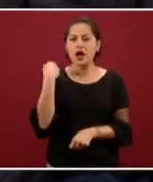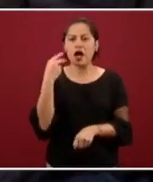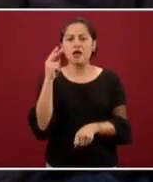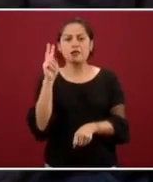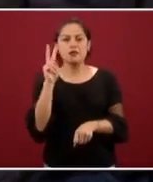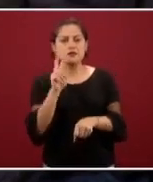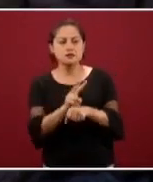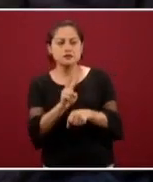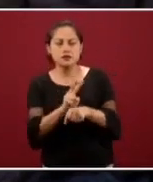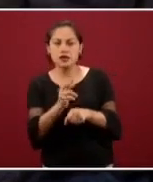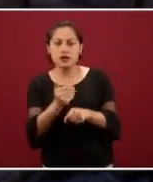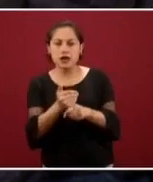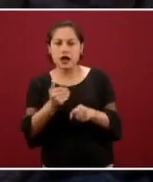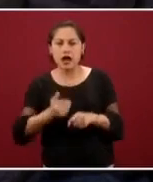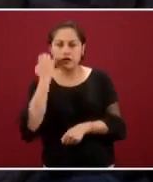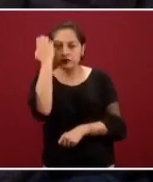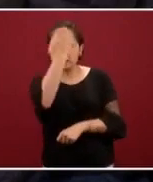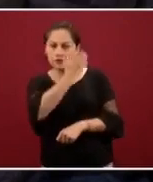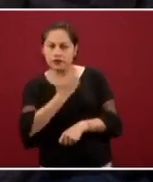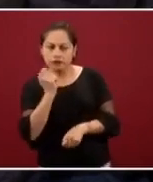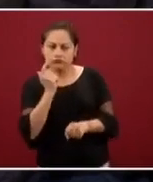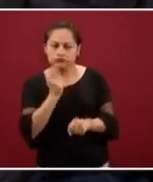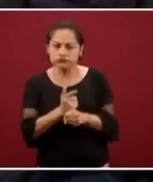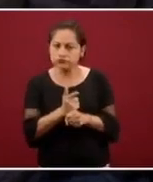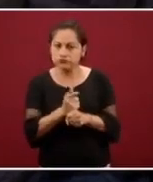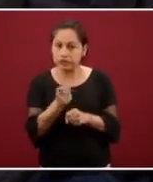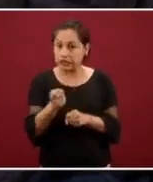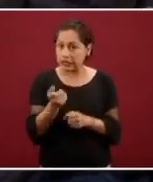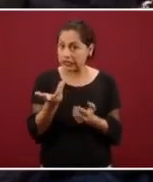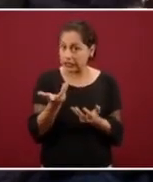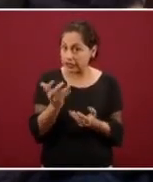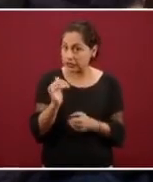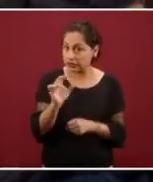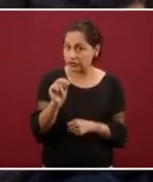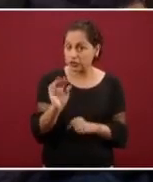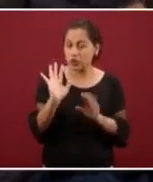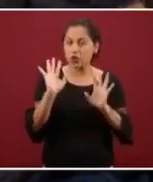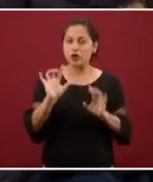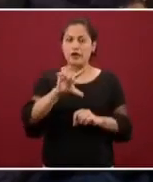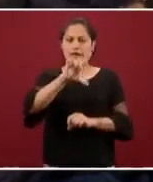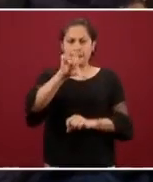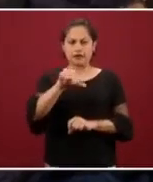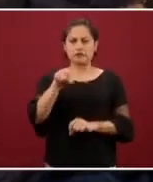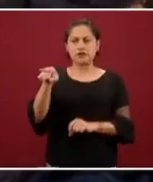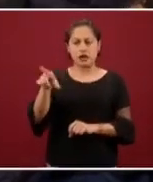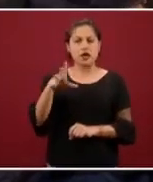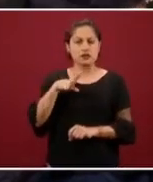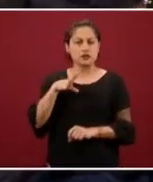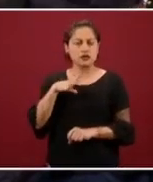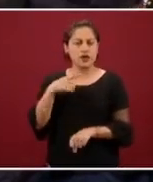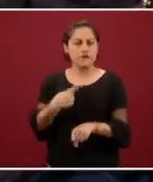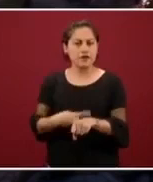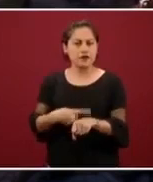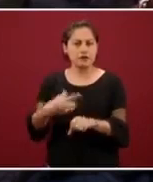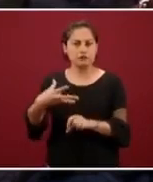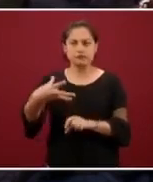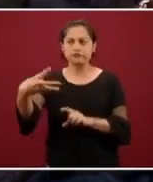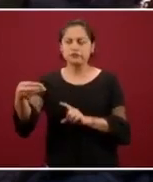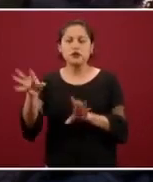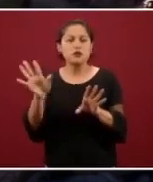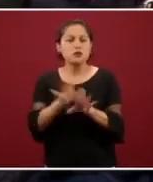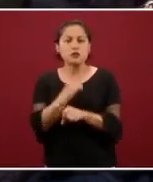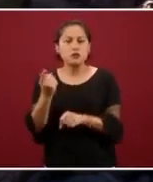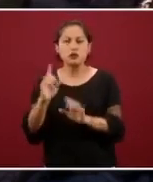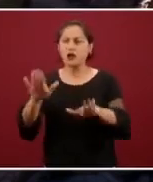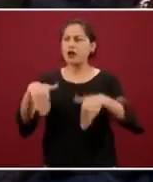le hizo o no esa prueba y si era portadora, ¿por qué estaba fuera? ¿Por qué no estaba en cuarentena? Estuve dando muchas entrevistas, entonces saber qué